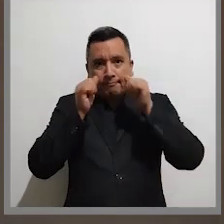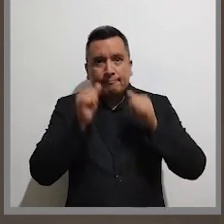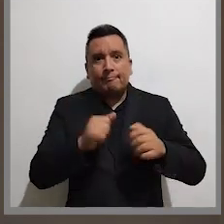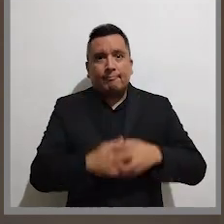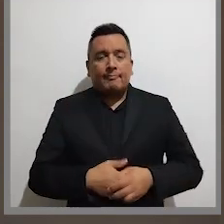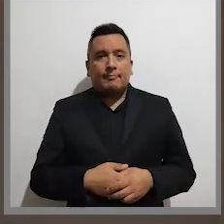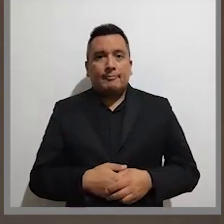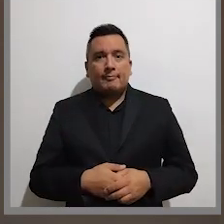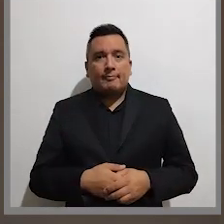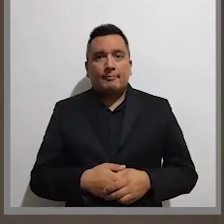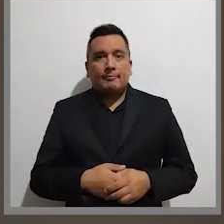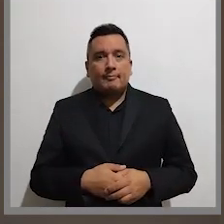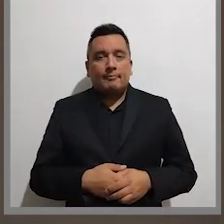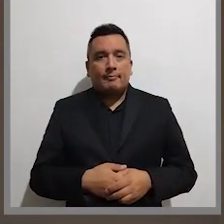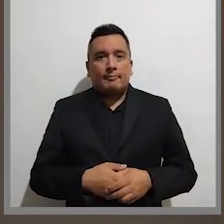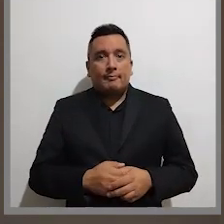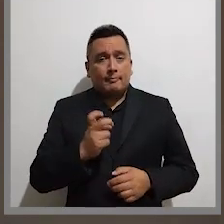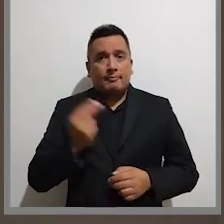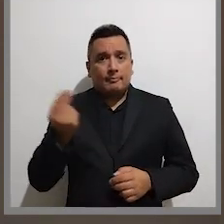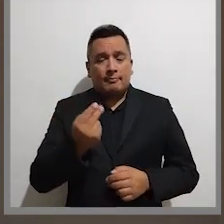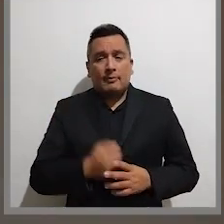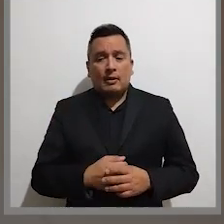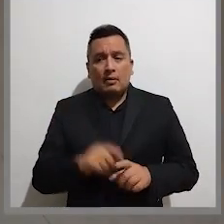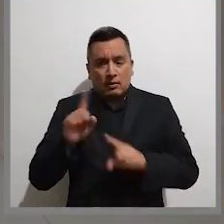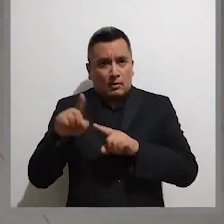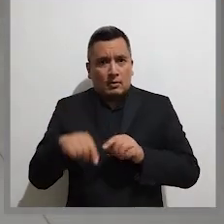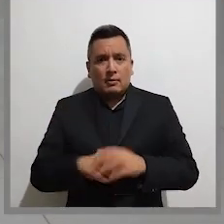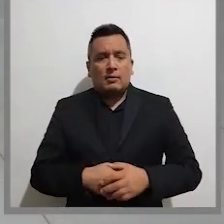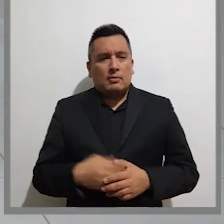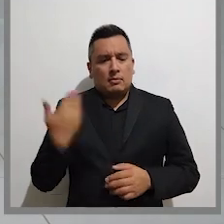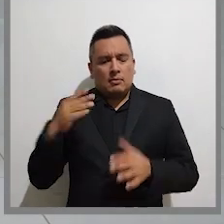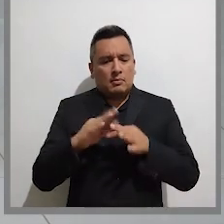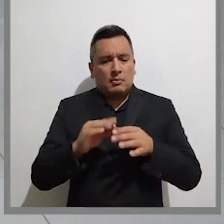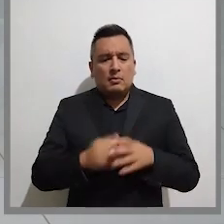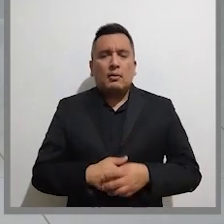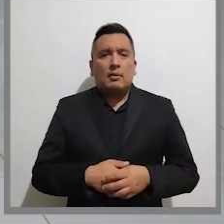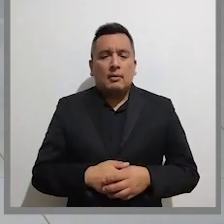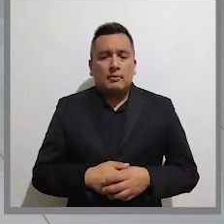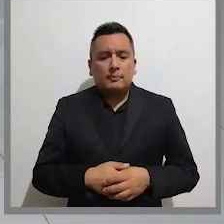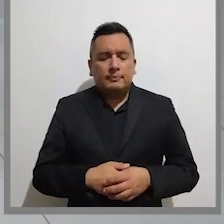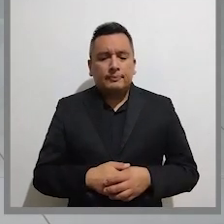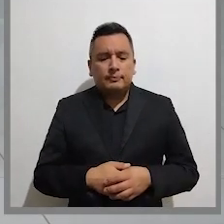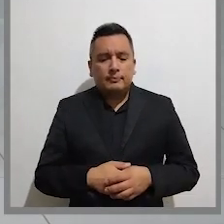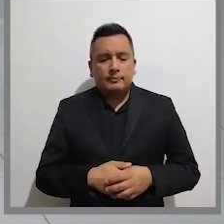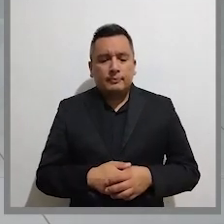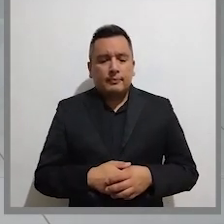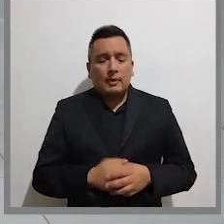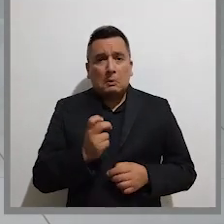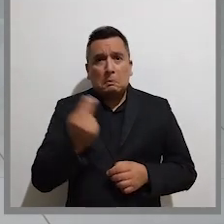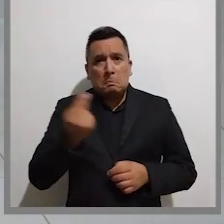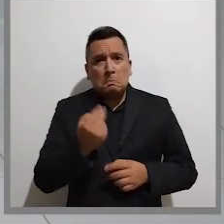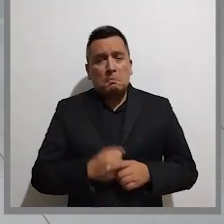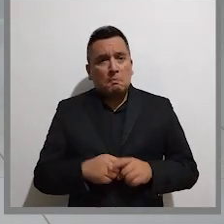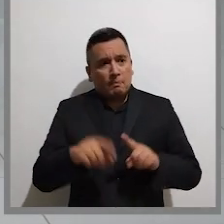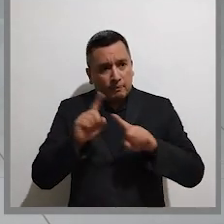de la violencia. Y estas redes se requieren de varios aspectos. Ahorita lo platicábamos antes de entrar aquí al aire de La Urna. Se requieren